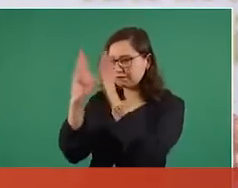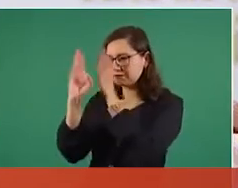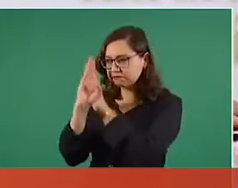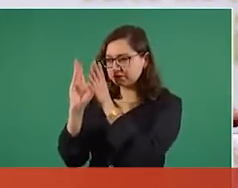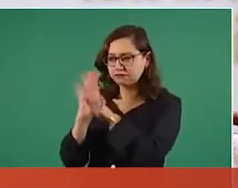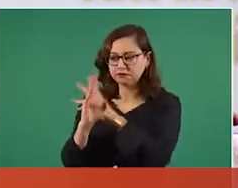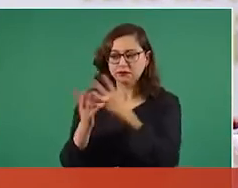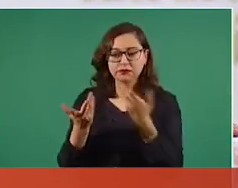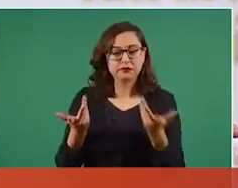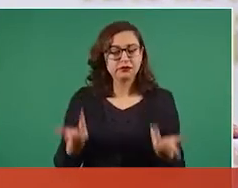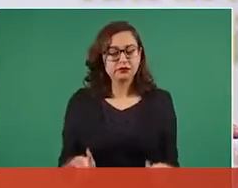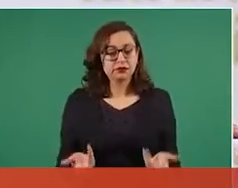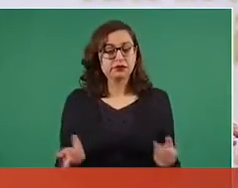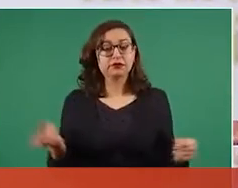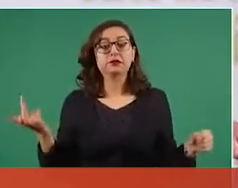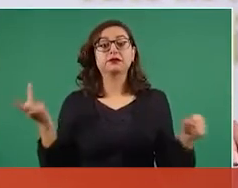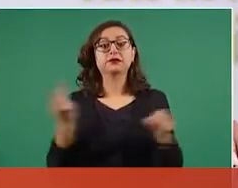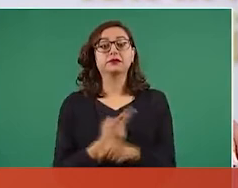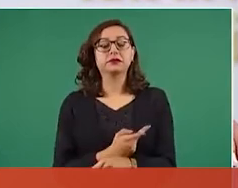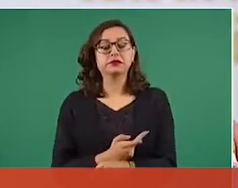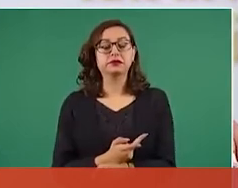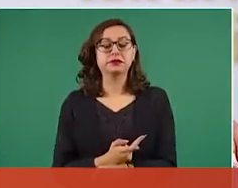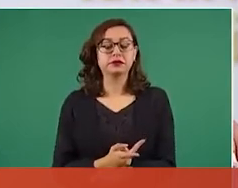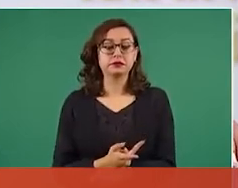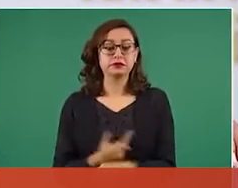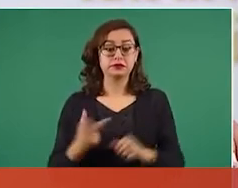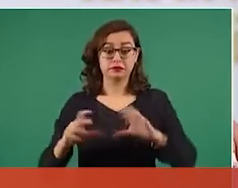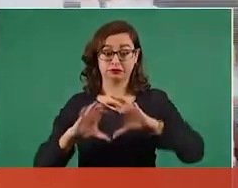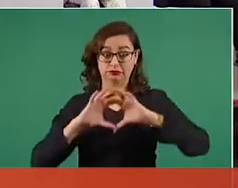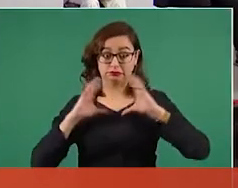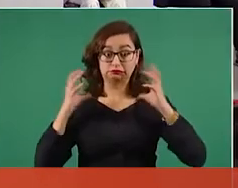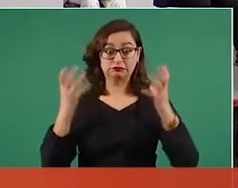se convierte en una noticia mundial,